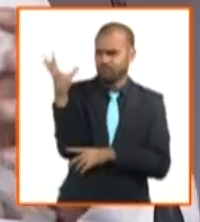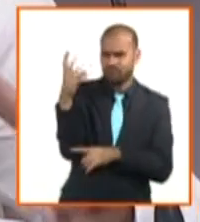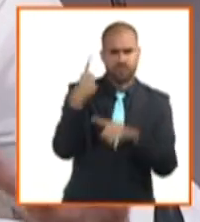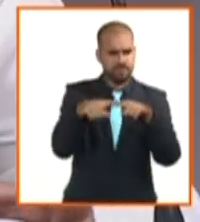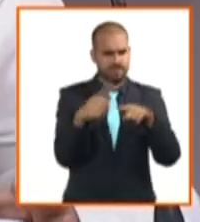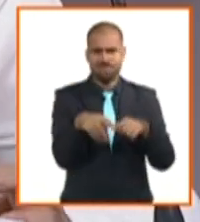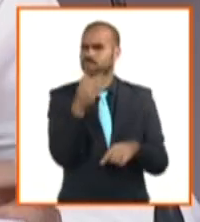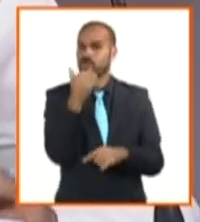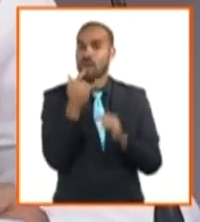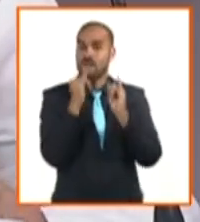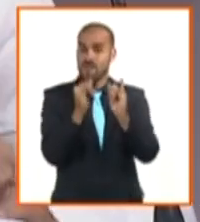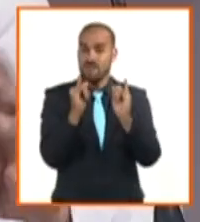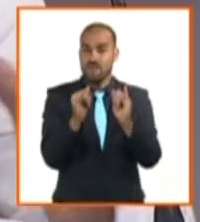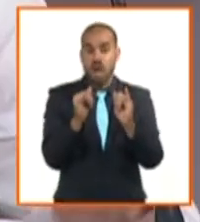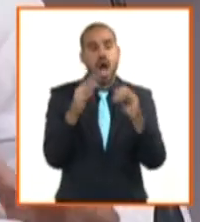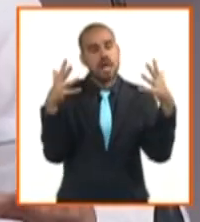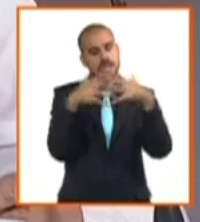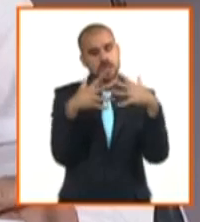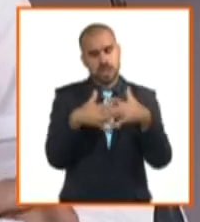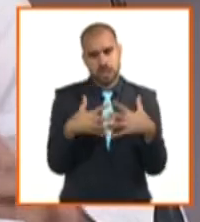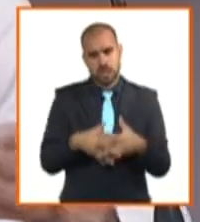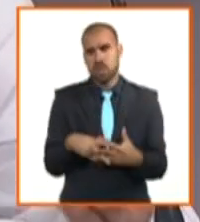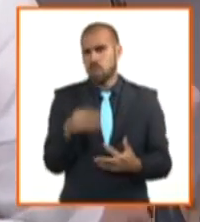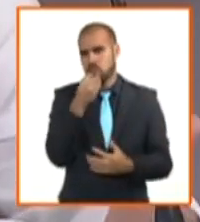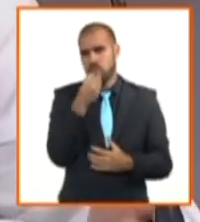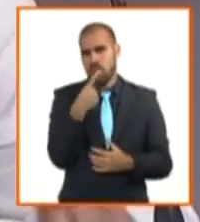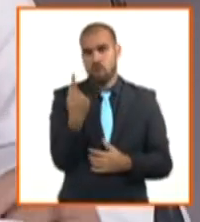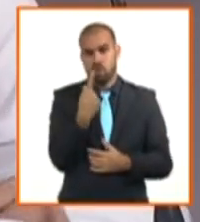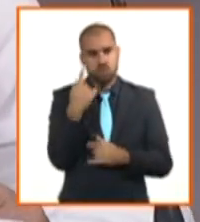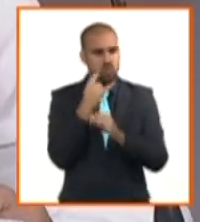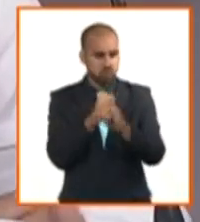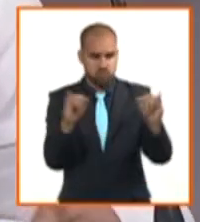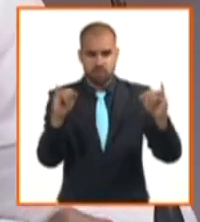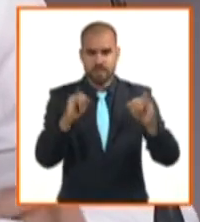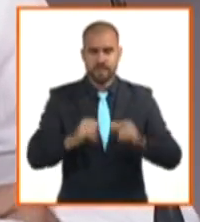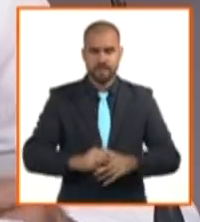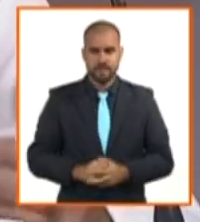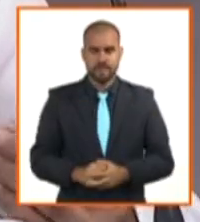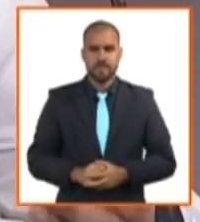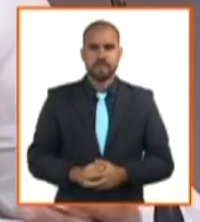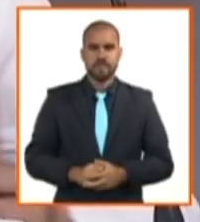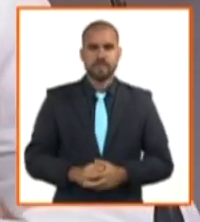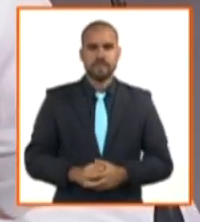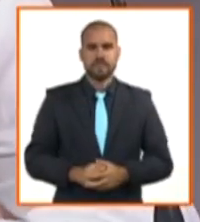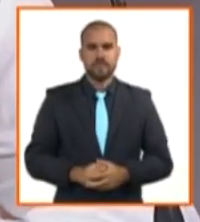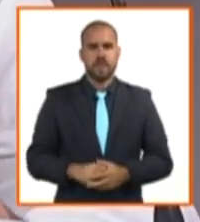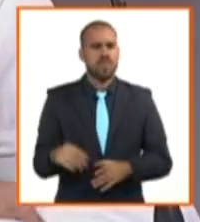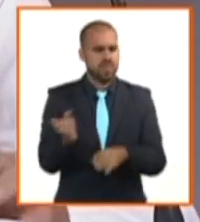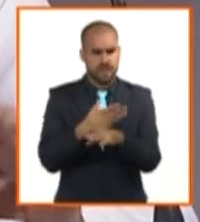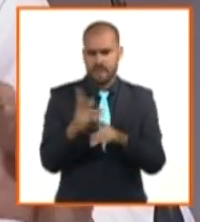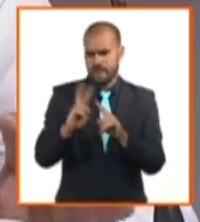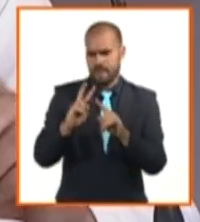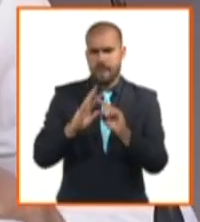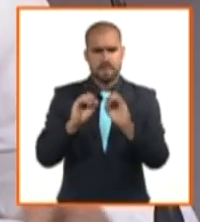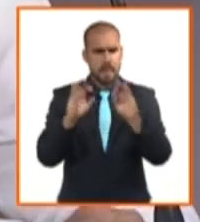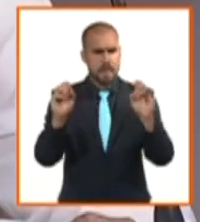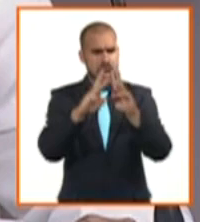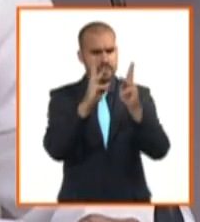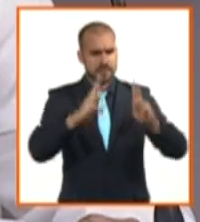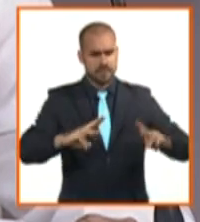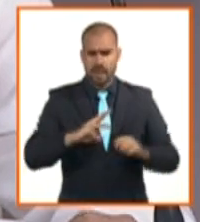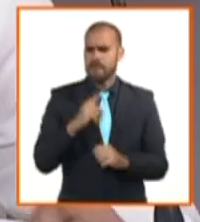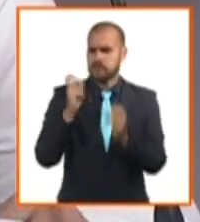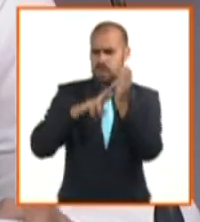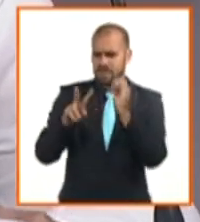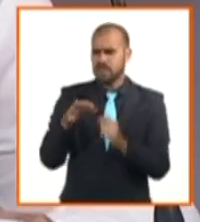es lo complementa el sistema y por todas nuestras vías tanto por los medios nacionales provinciales como por las redes sociales vamos a seguir